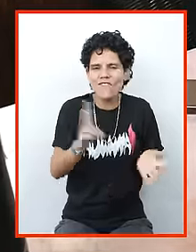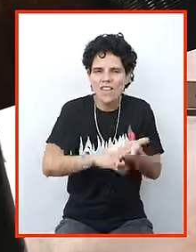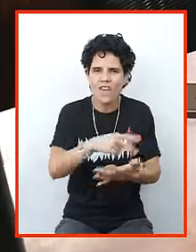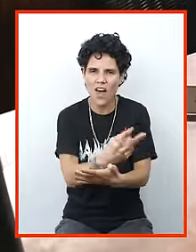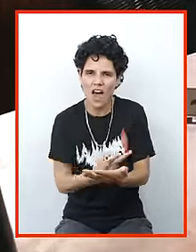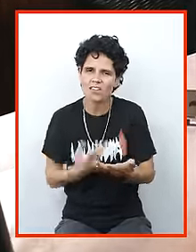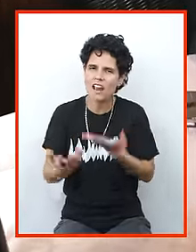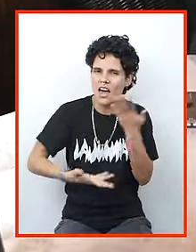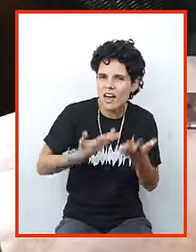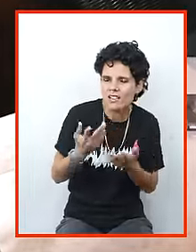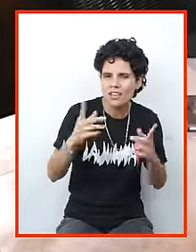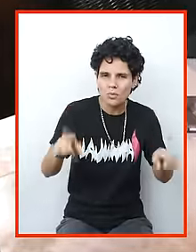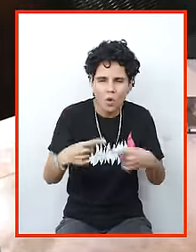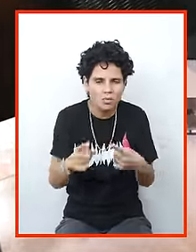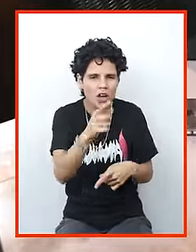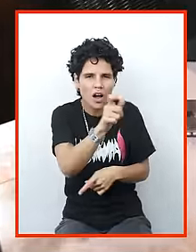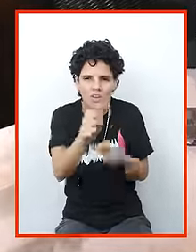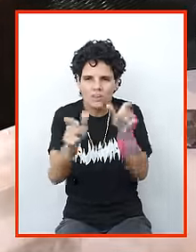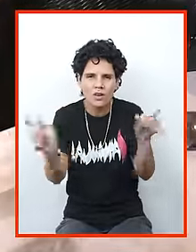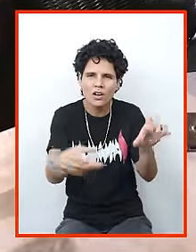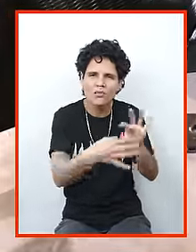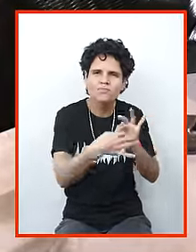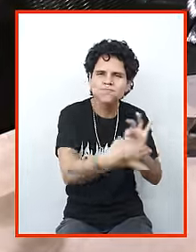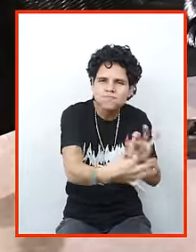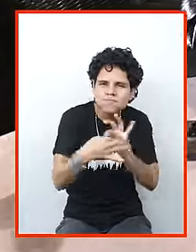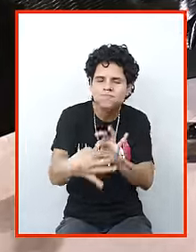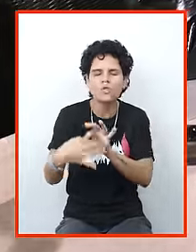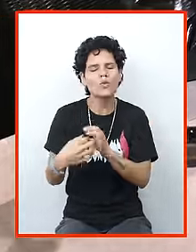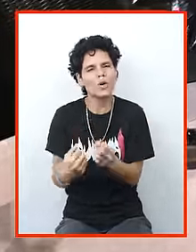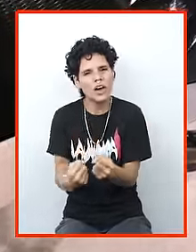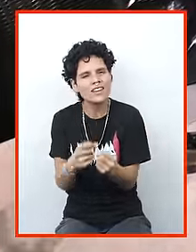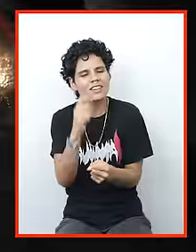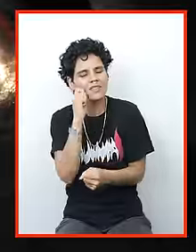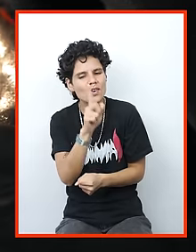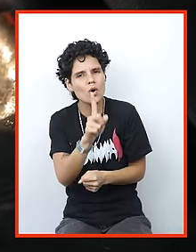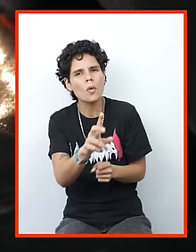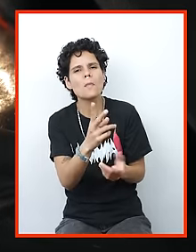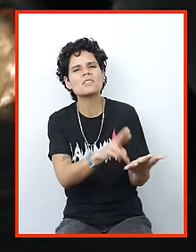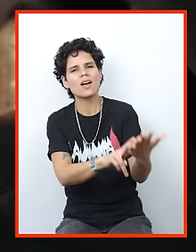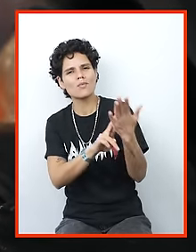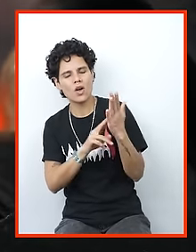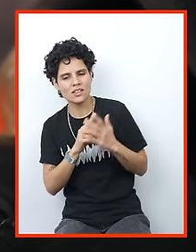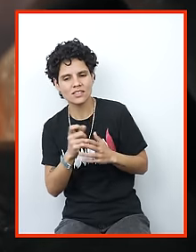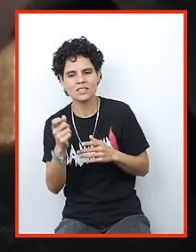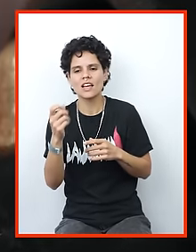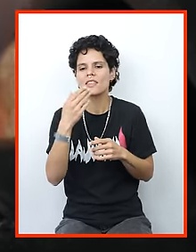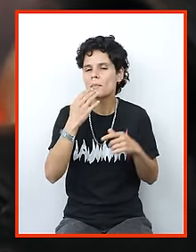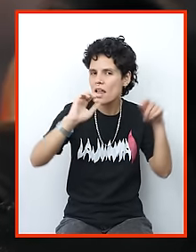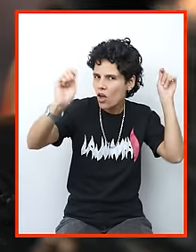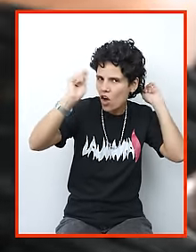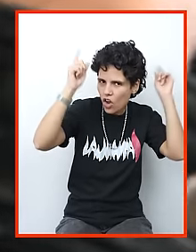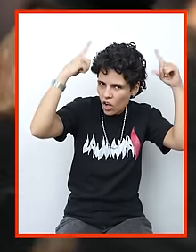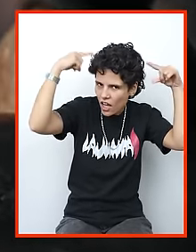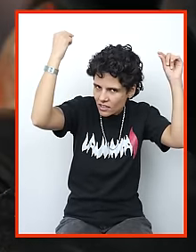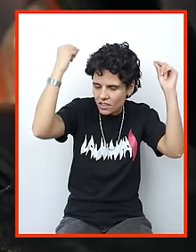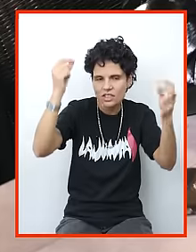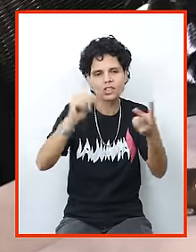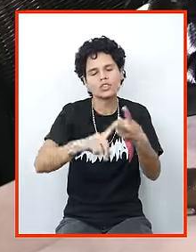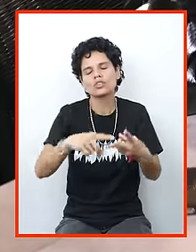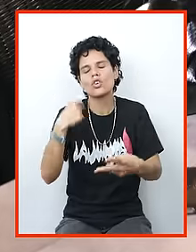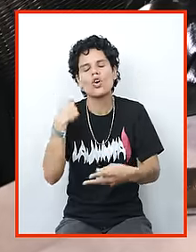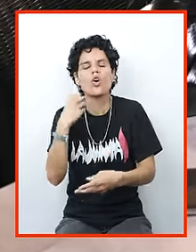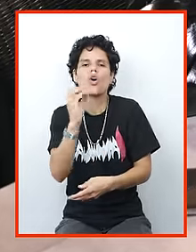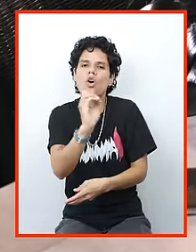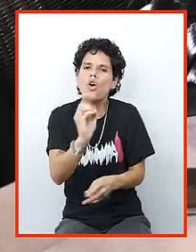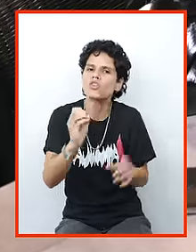que hay por el arte, ¿cachai? Y por la música, como la conexión que hay con los fans. Y se han tatuado los álbumes, se tatúan el gorrito con Cachito.